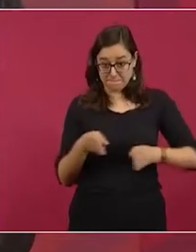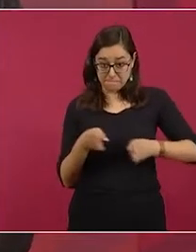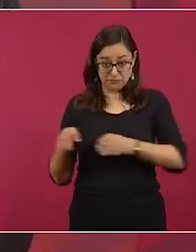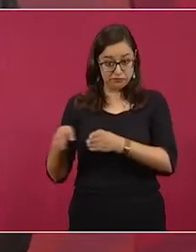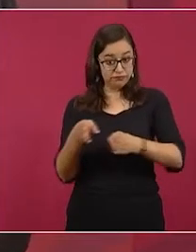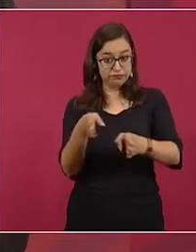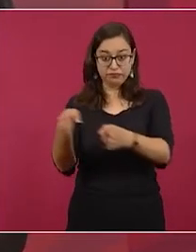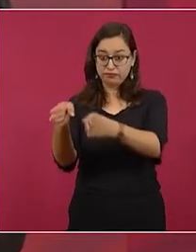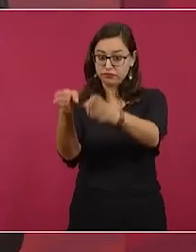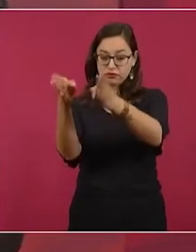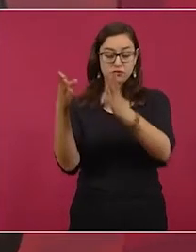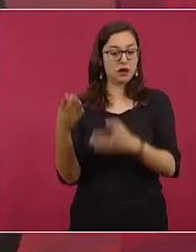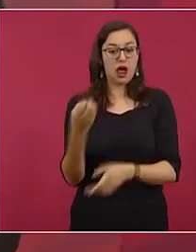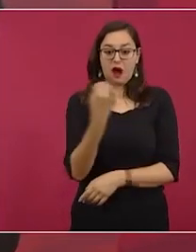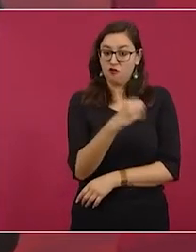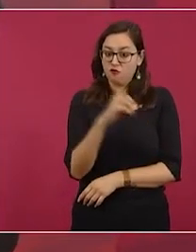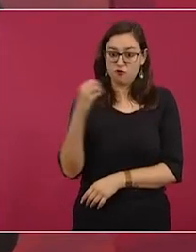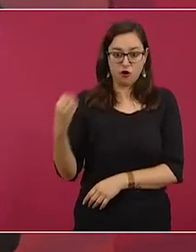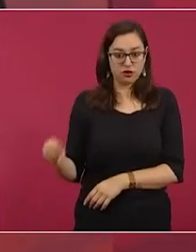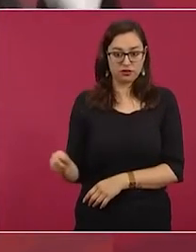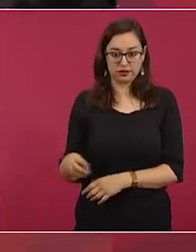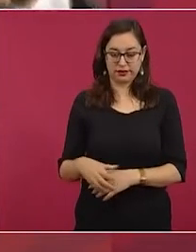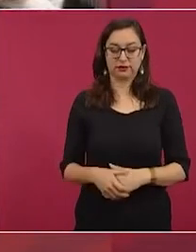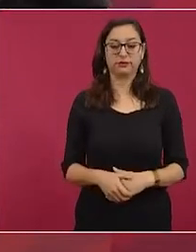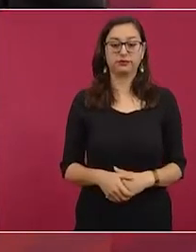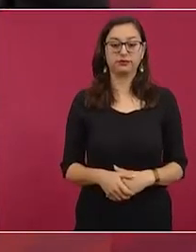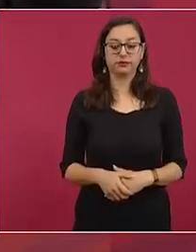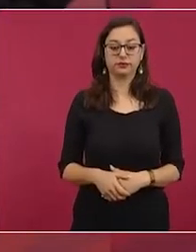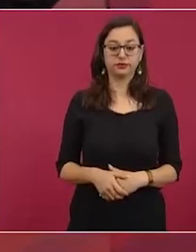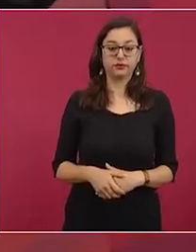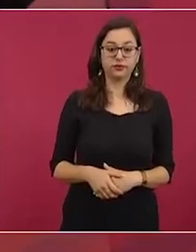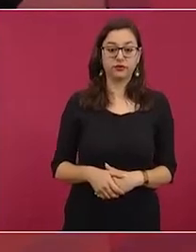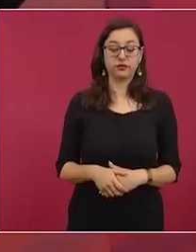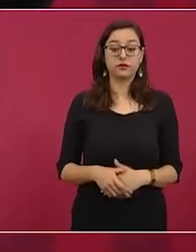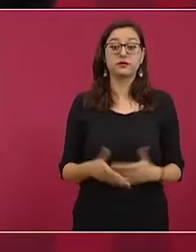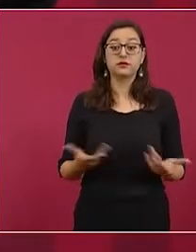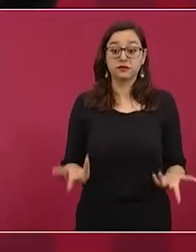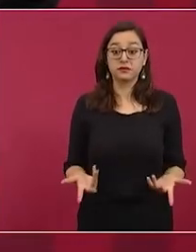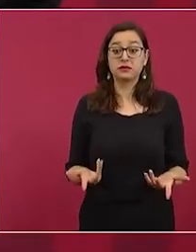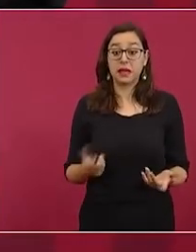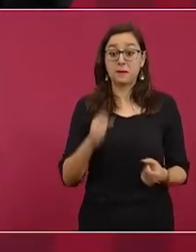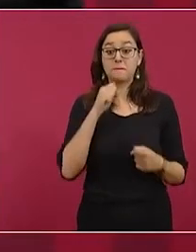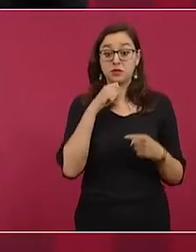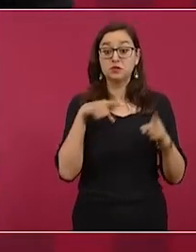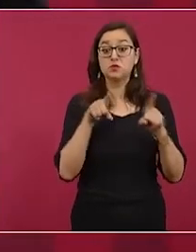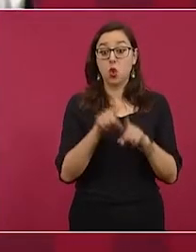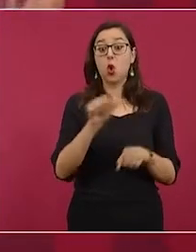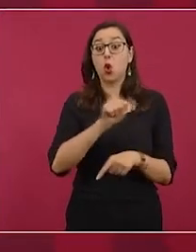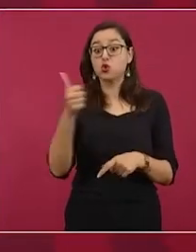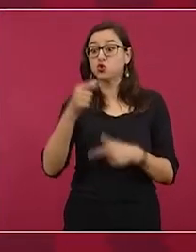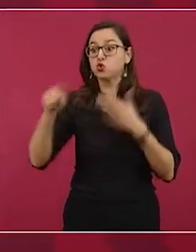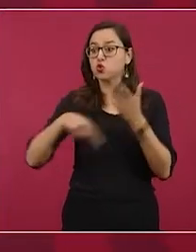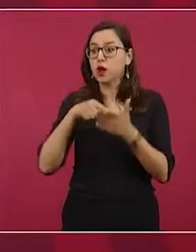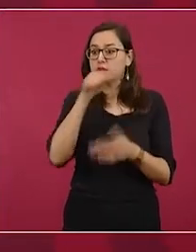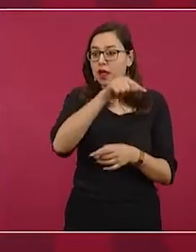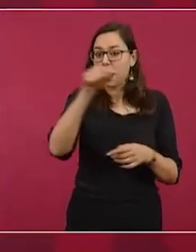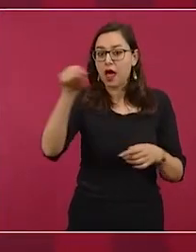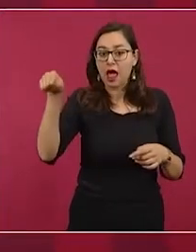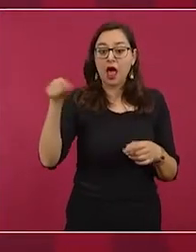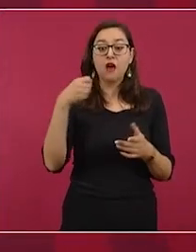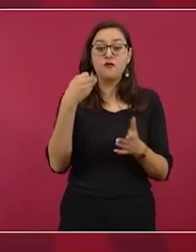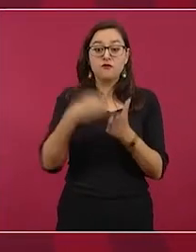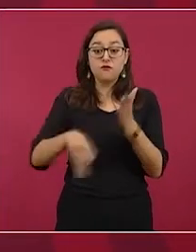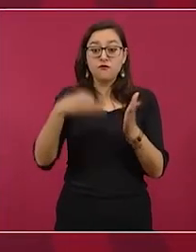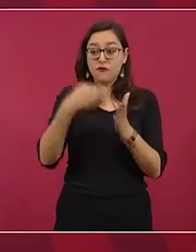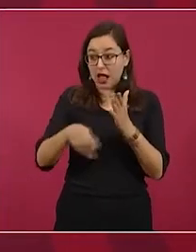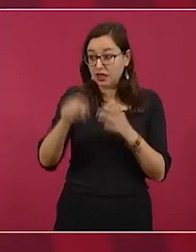la ruta del tren, y se está reforestando. Además de eso,